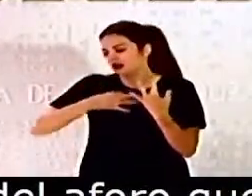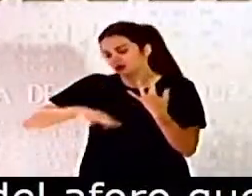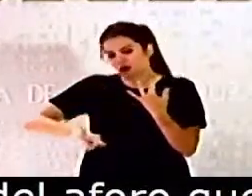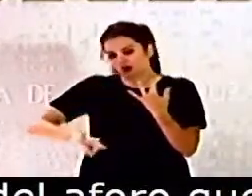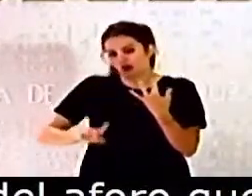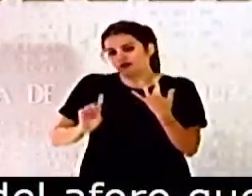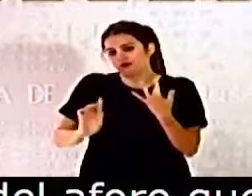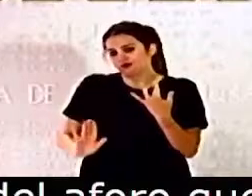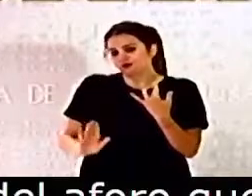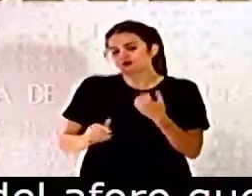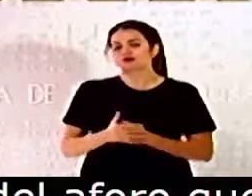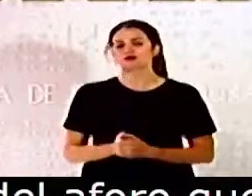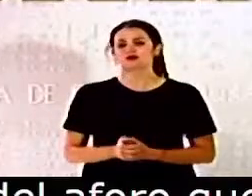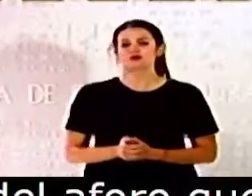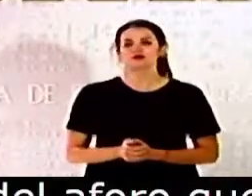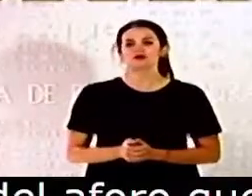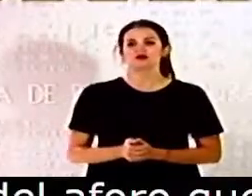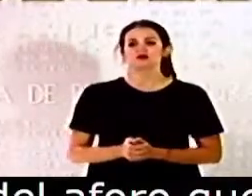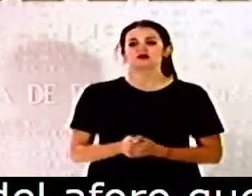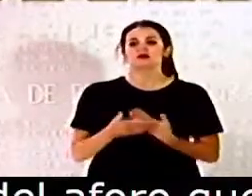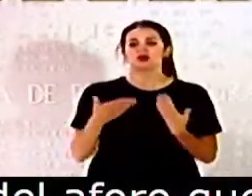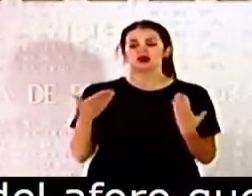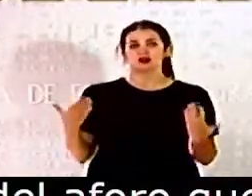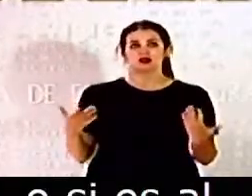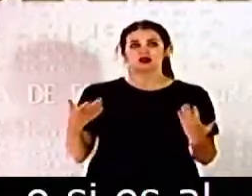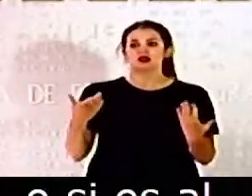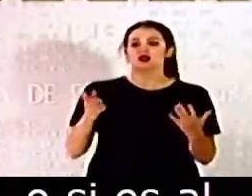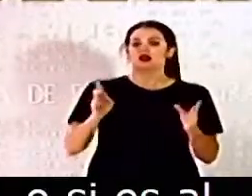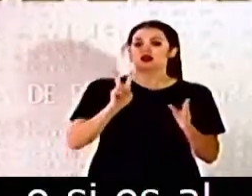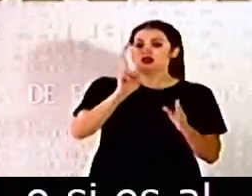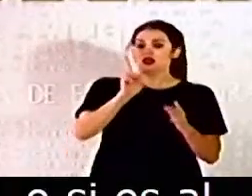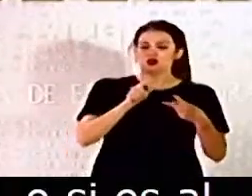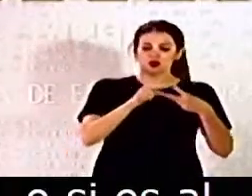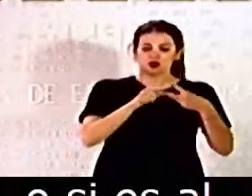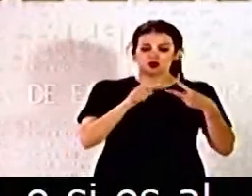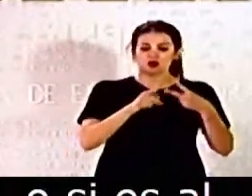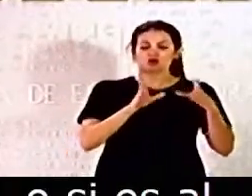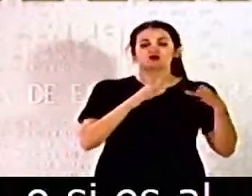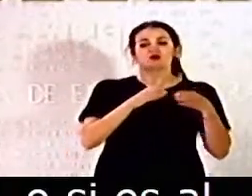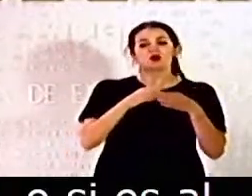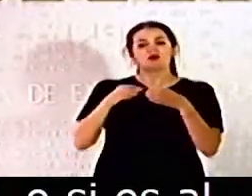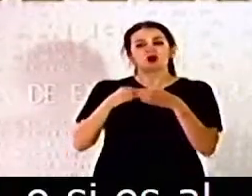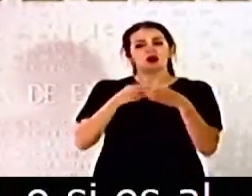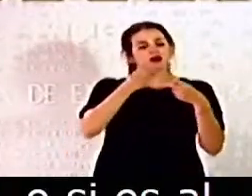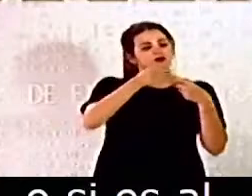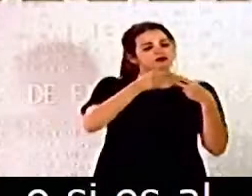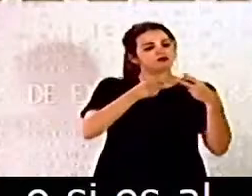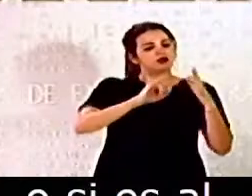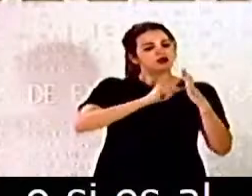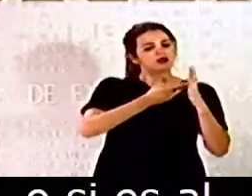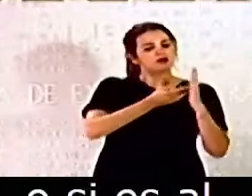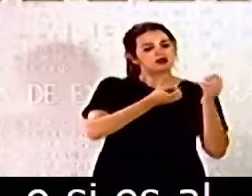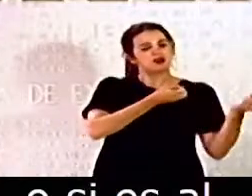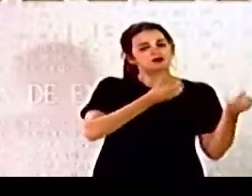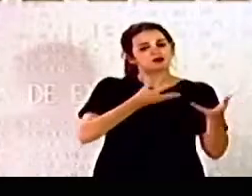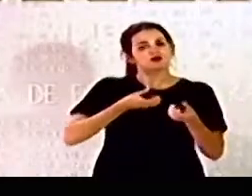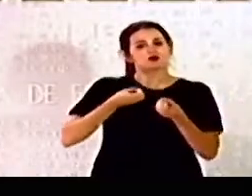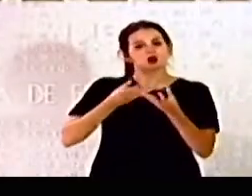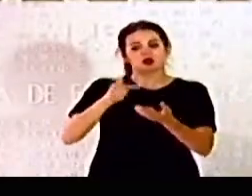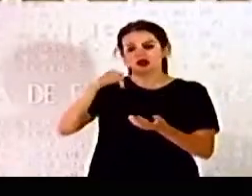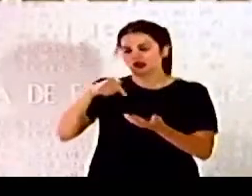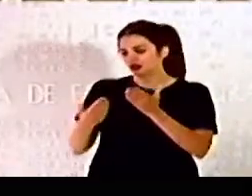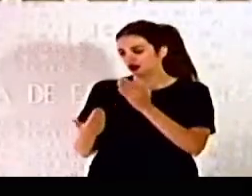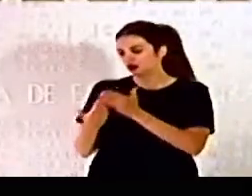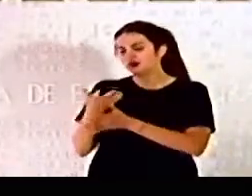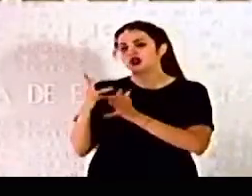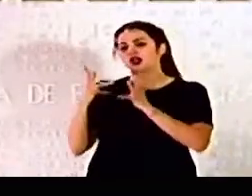eso. Por lo tanto, esos son los dos grandes grupos de medidas que hemos tomado la decisión esta mañana